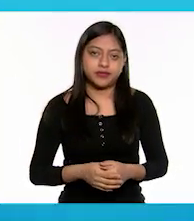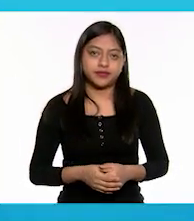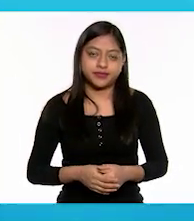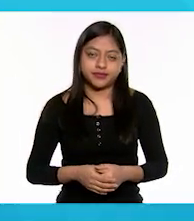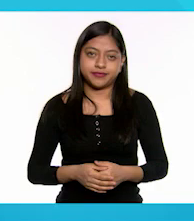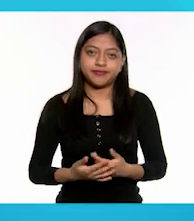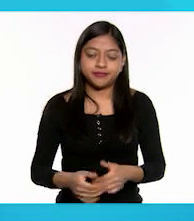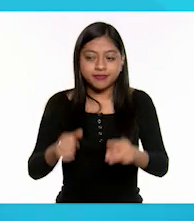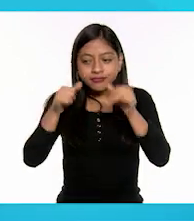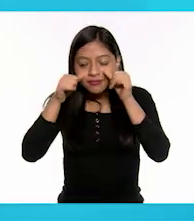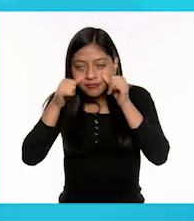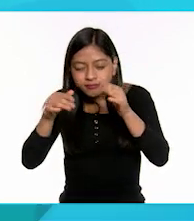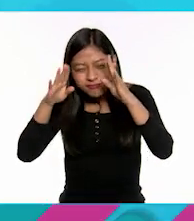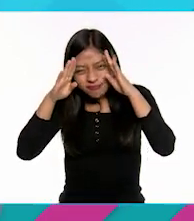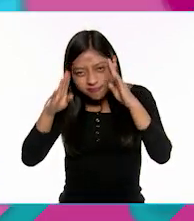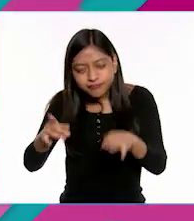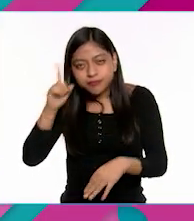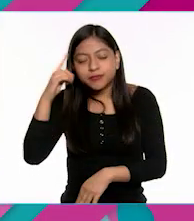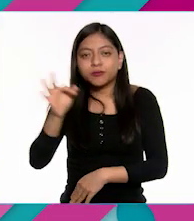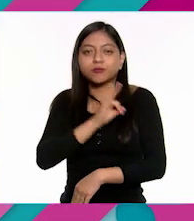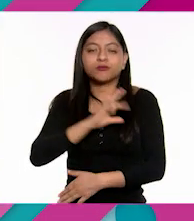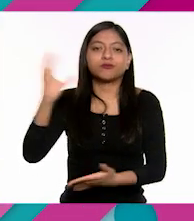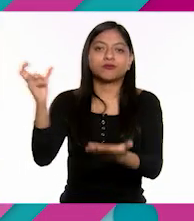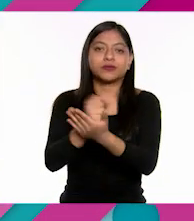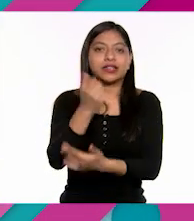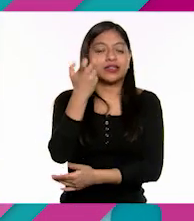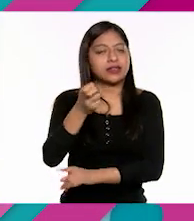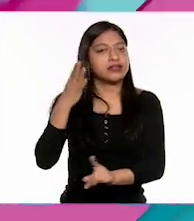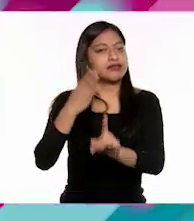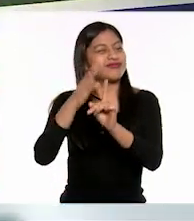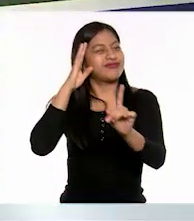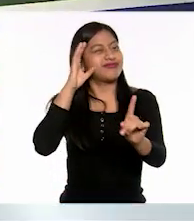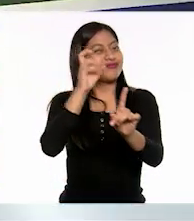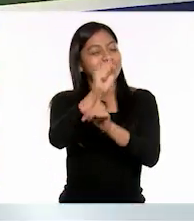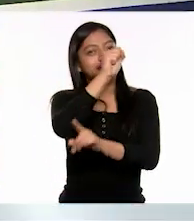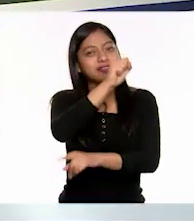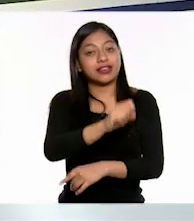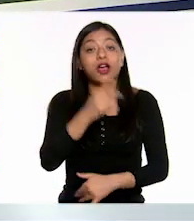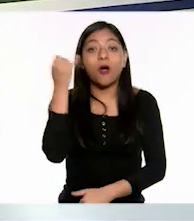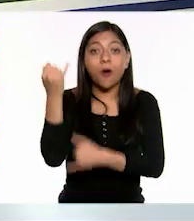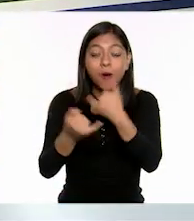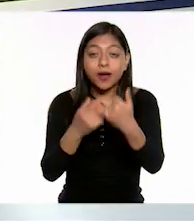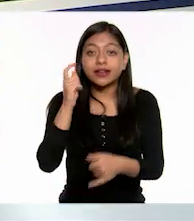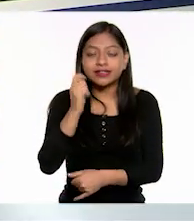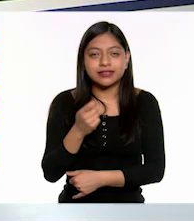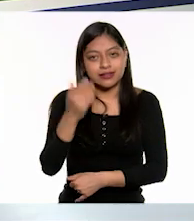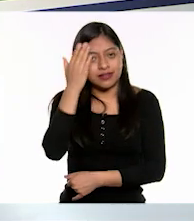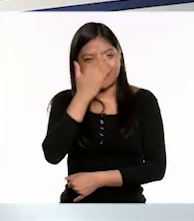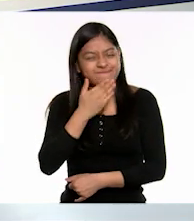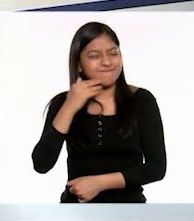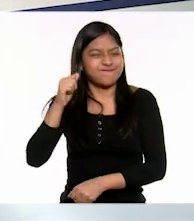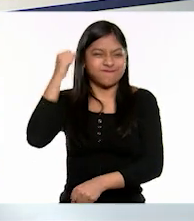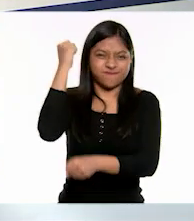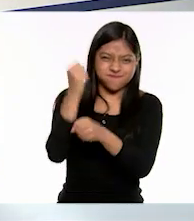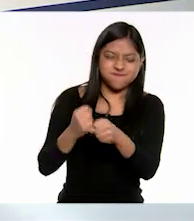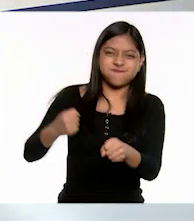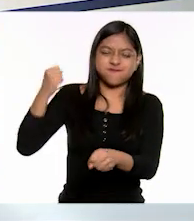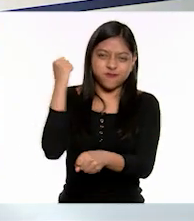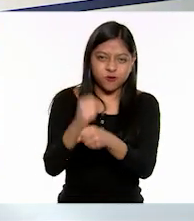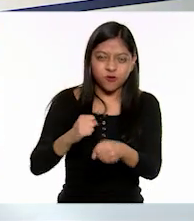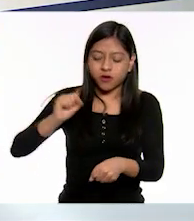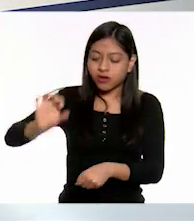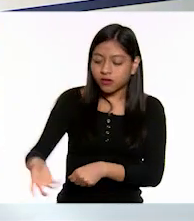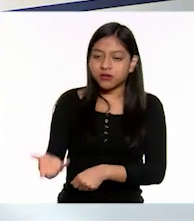atentos y concentrados y es un reto al final del juego es un reto es es retarte a tus habilidades